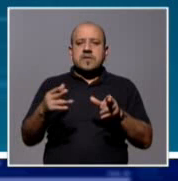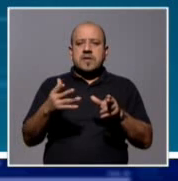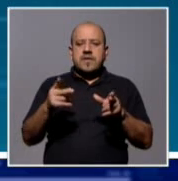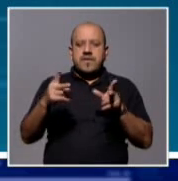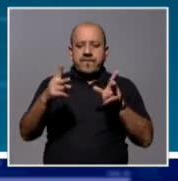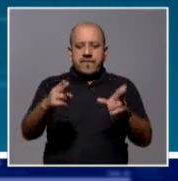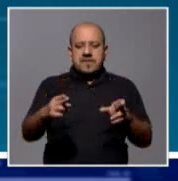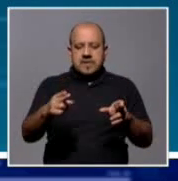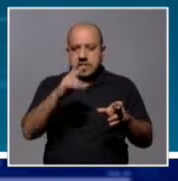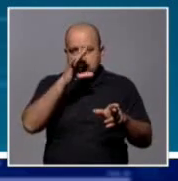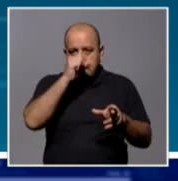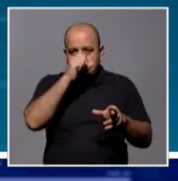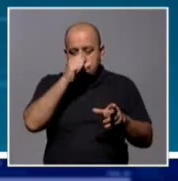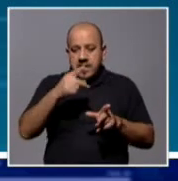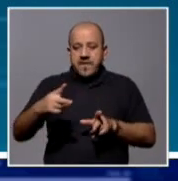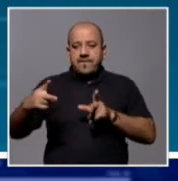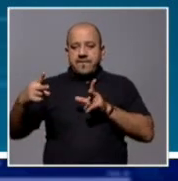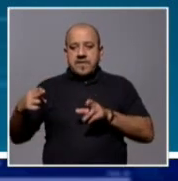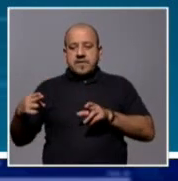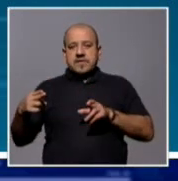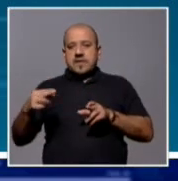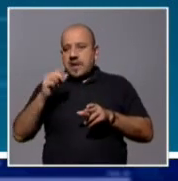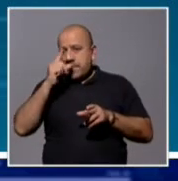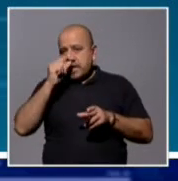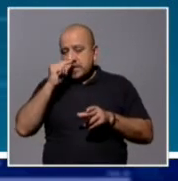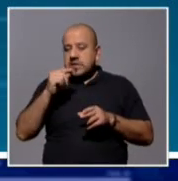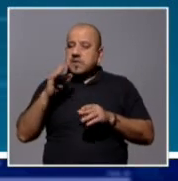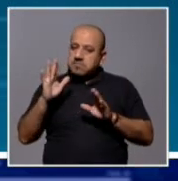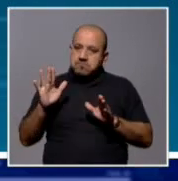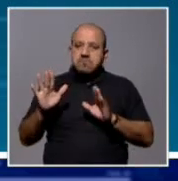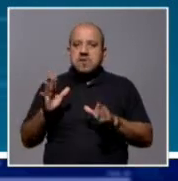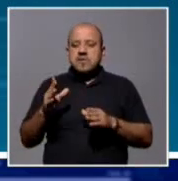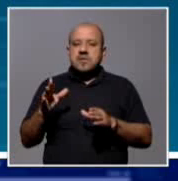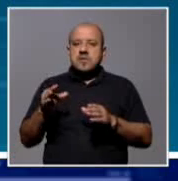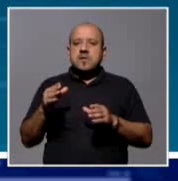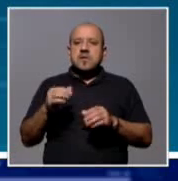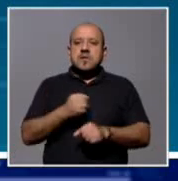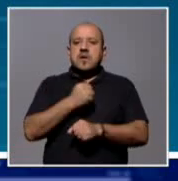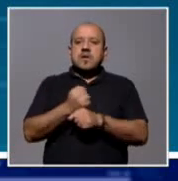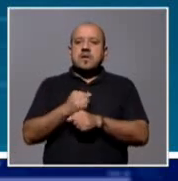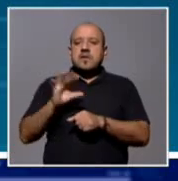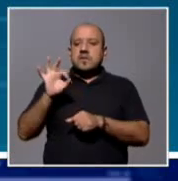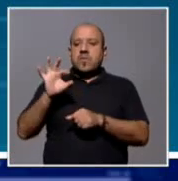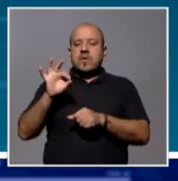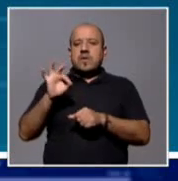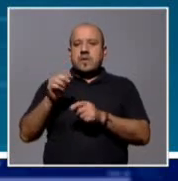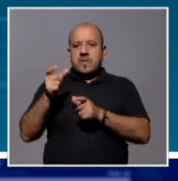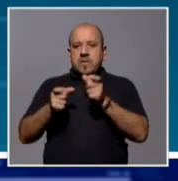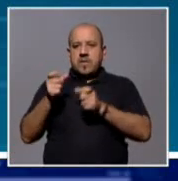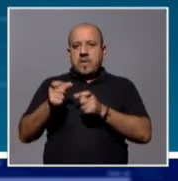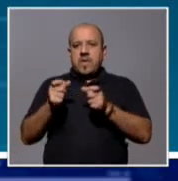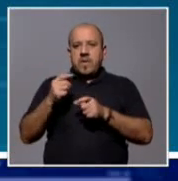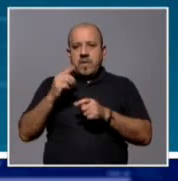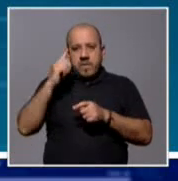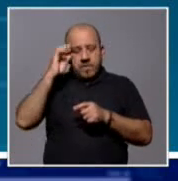en fase amarilla, que es un poco más flexible. Ahora las reuniones pueden ser de hasta 50 personas. Eso creo yo que